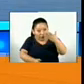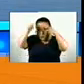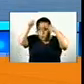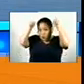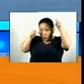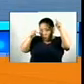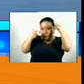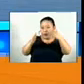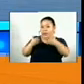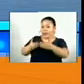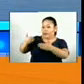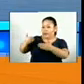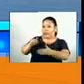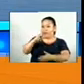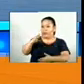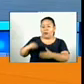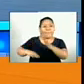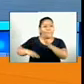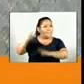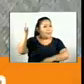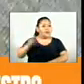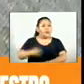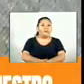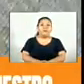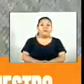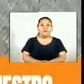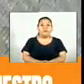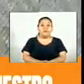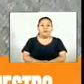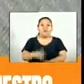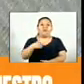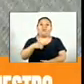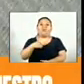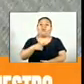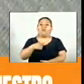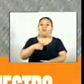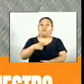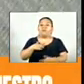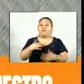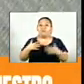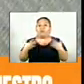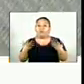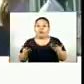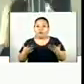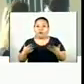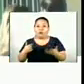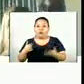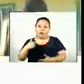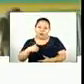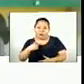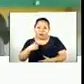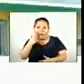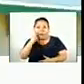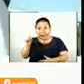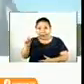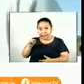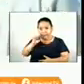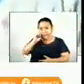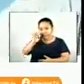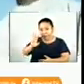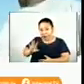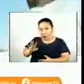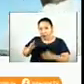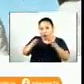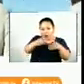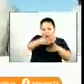en la última década vengo como país a país dijo a la voz de América desde